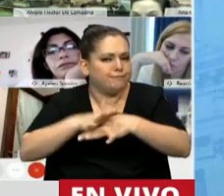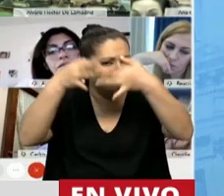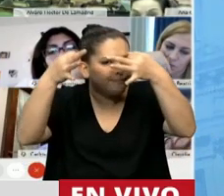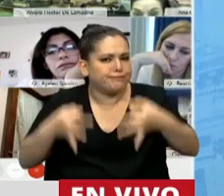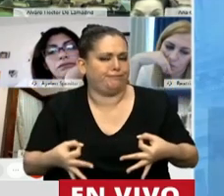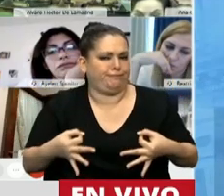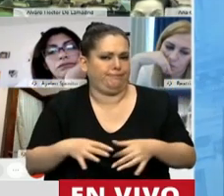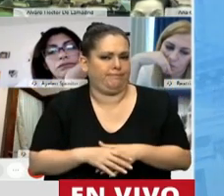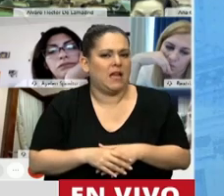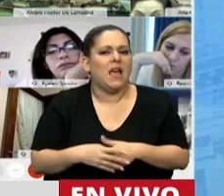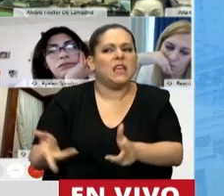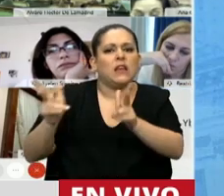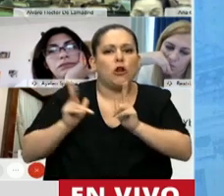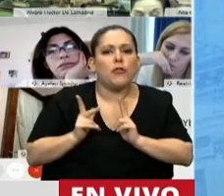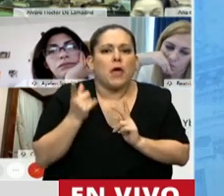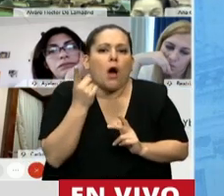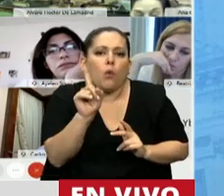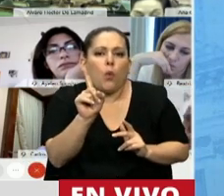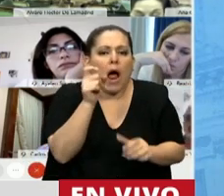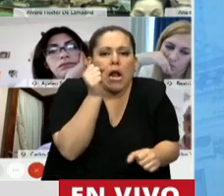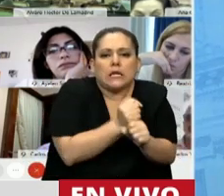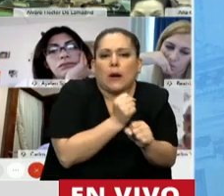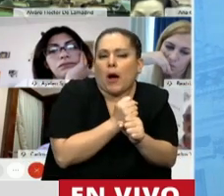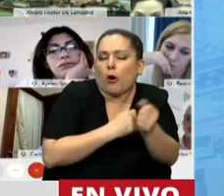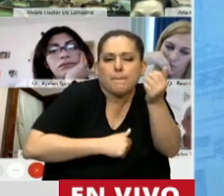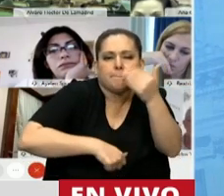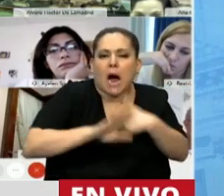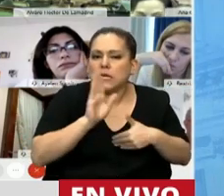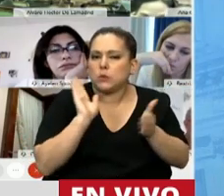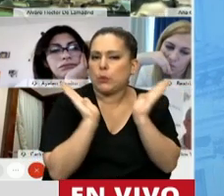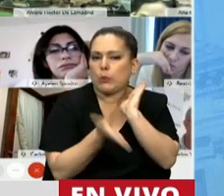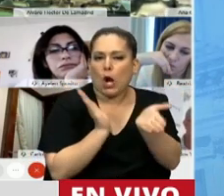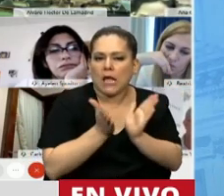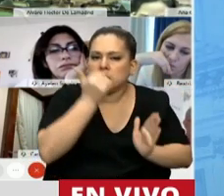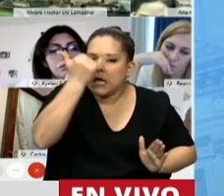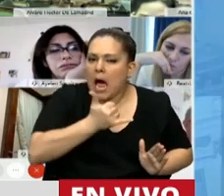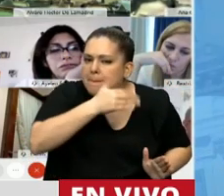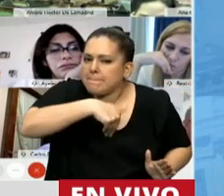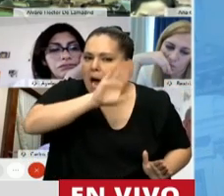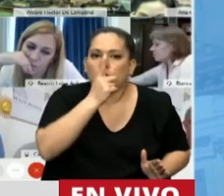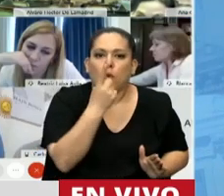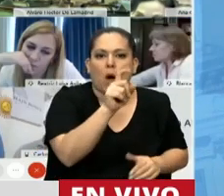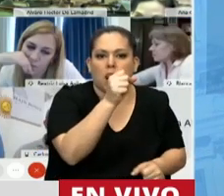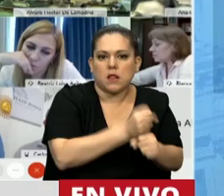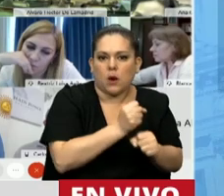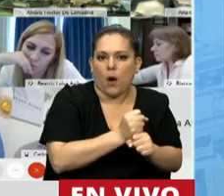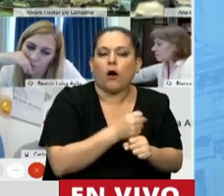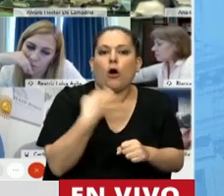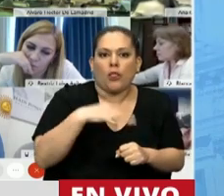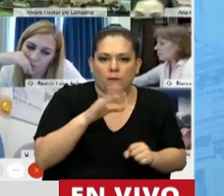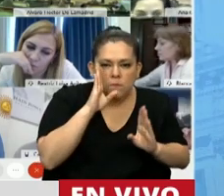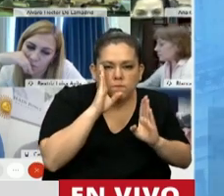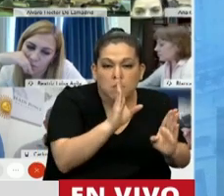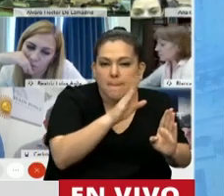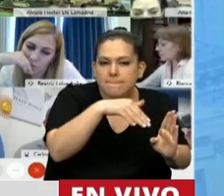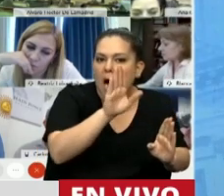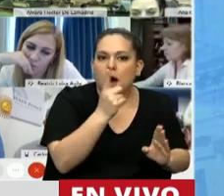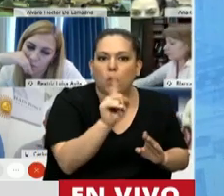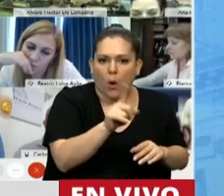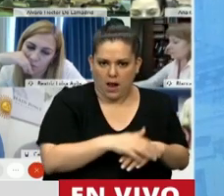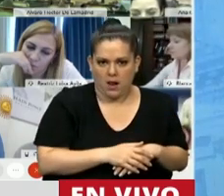que nos digan qué sector de la actividad económica la violencia es más frecuente y en donde debemos intervenir más qué